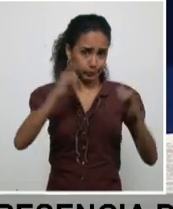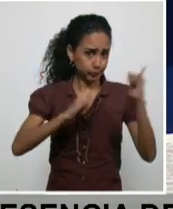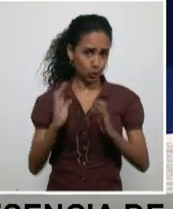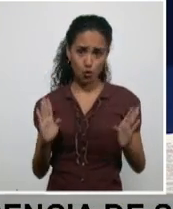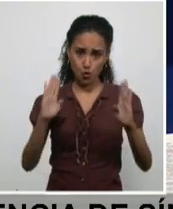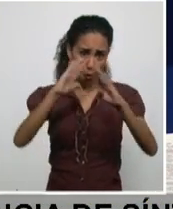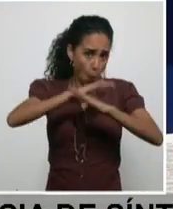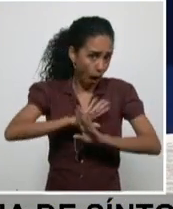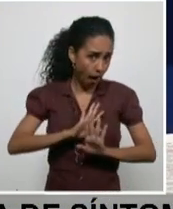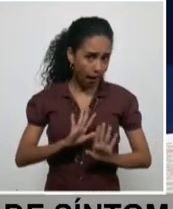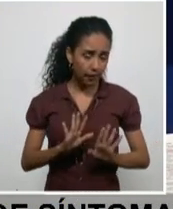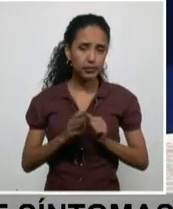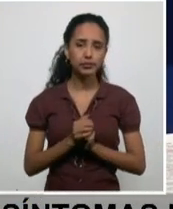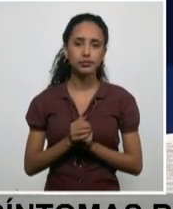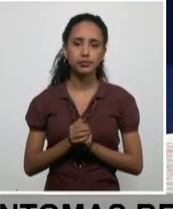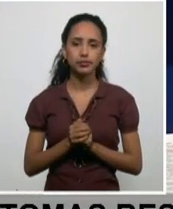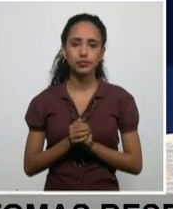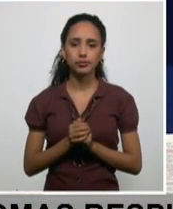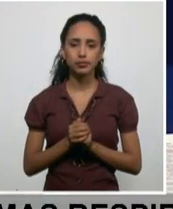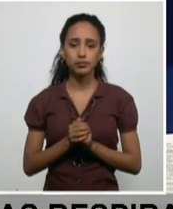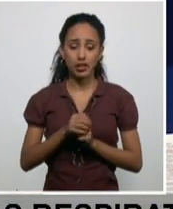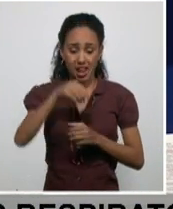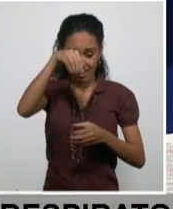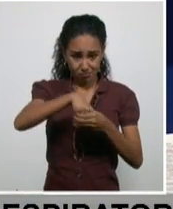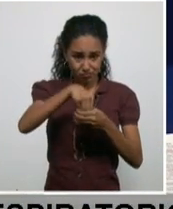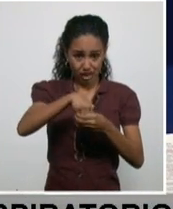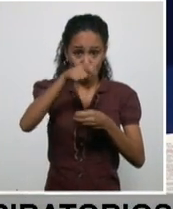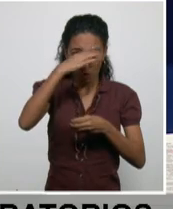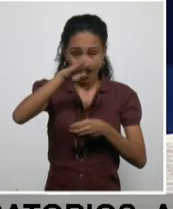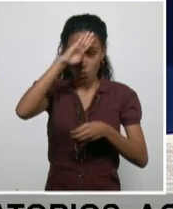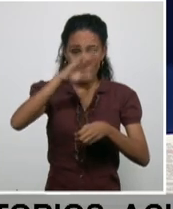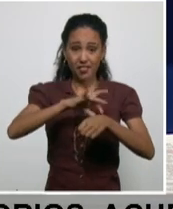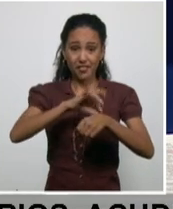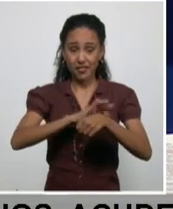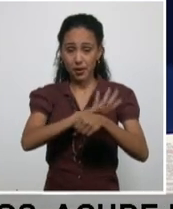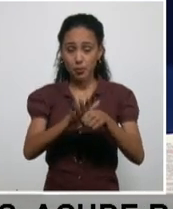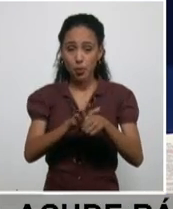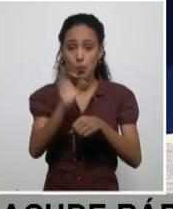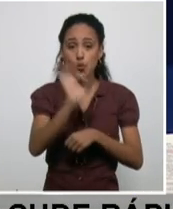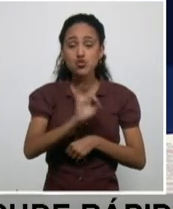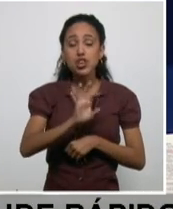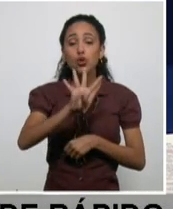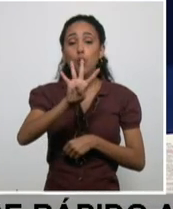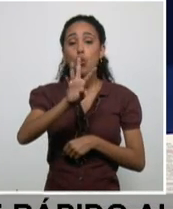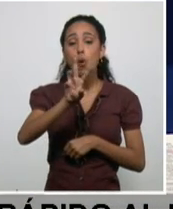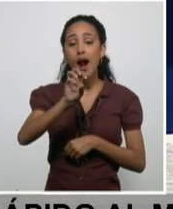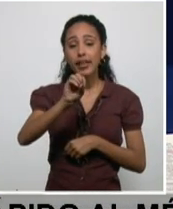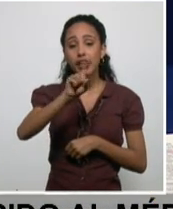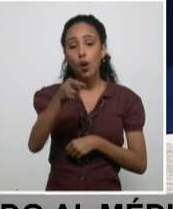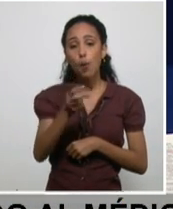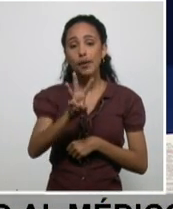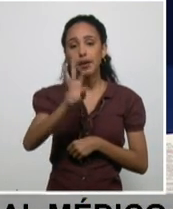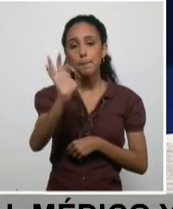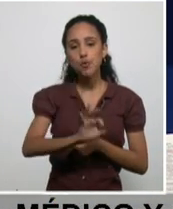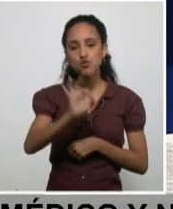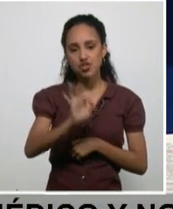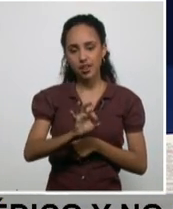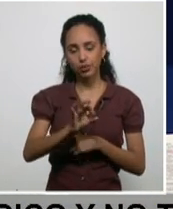del exterior, ya estamos hablando de personas infectadas en Cuba, el porcentaje es de un 40,3%.